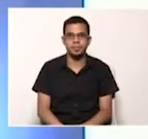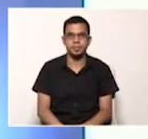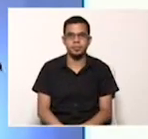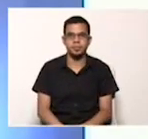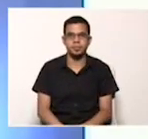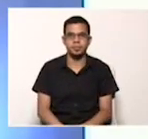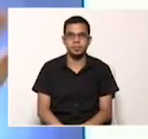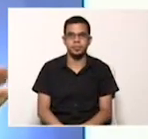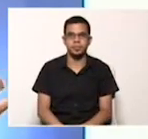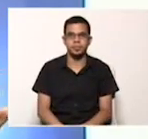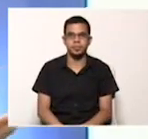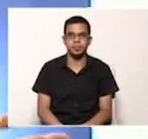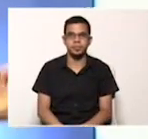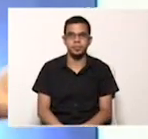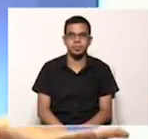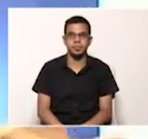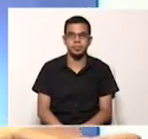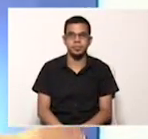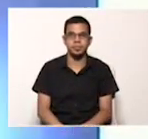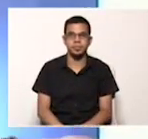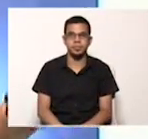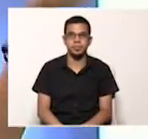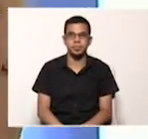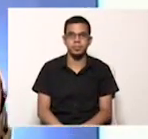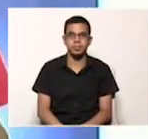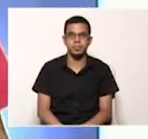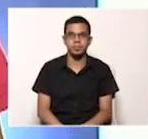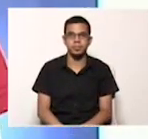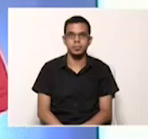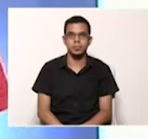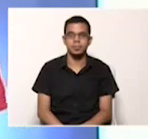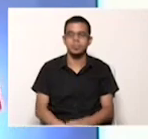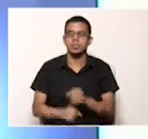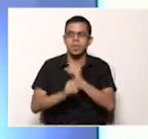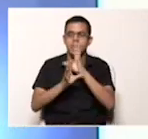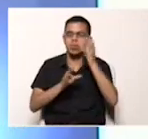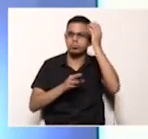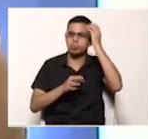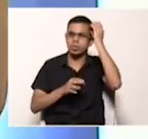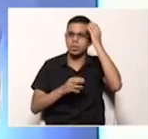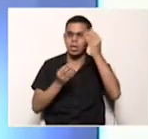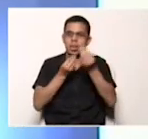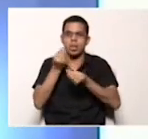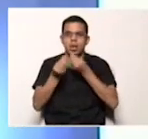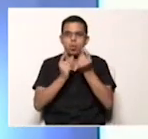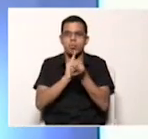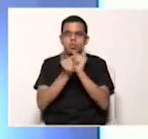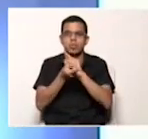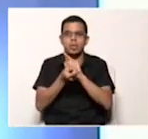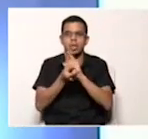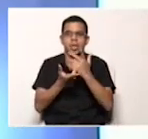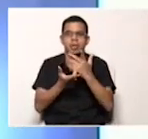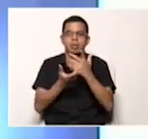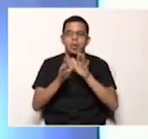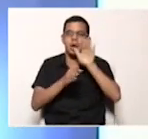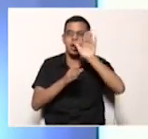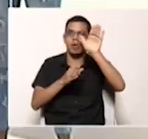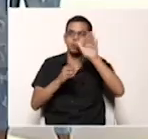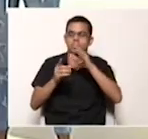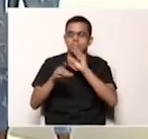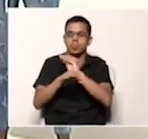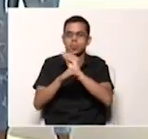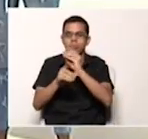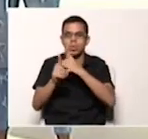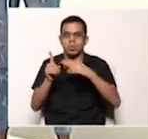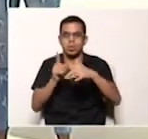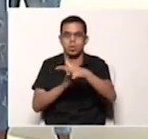podemos repensar nuestro mundo para cambiar nuestro futuro. Claro, también, disculpe, José,